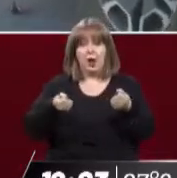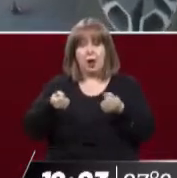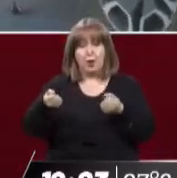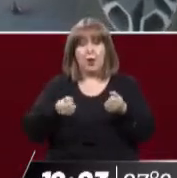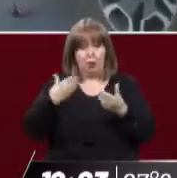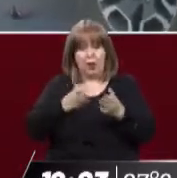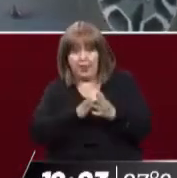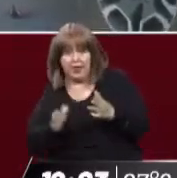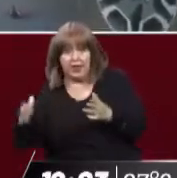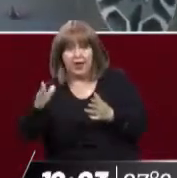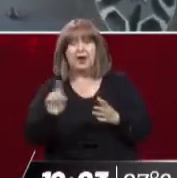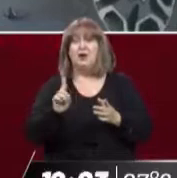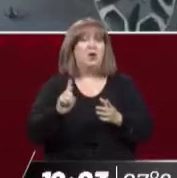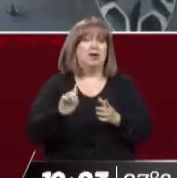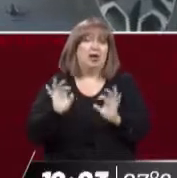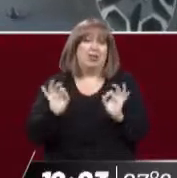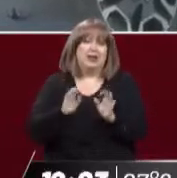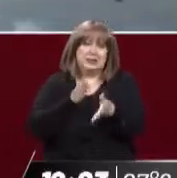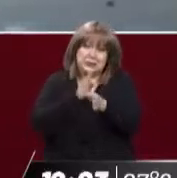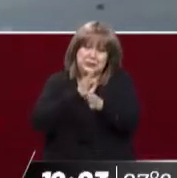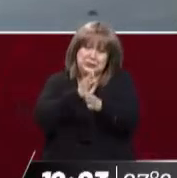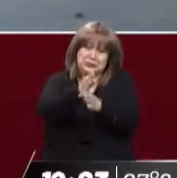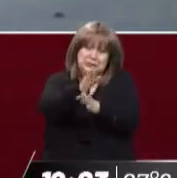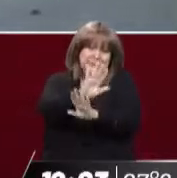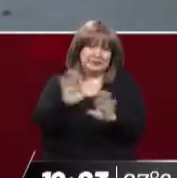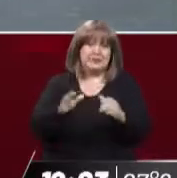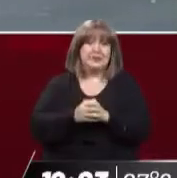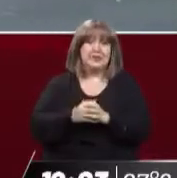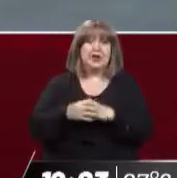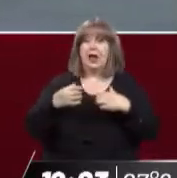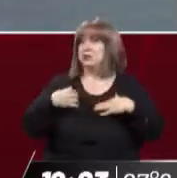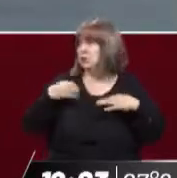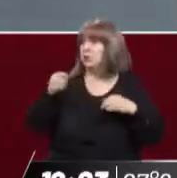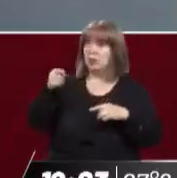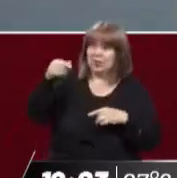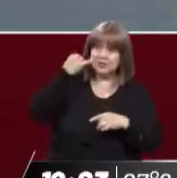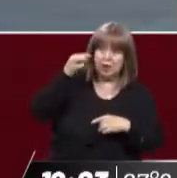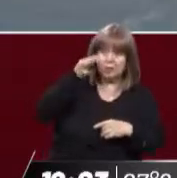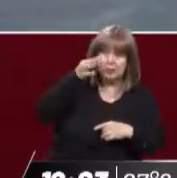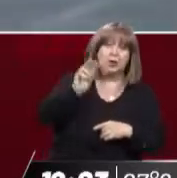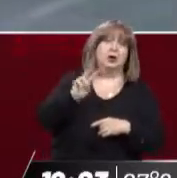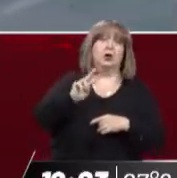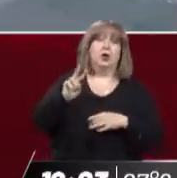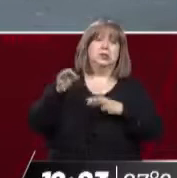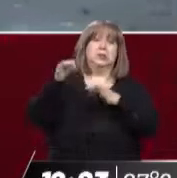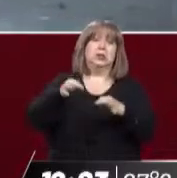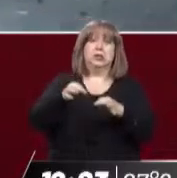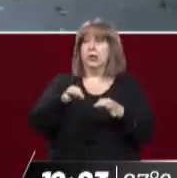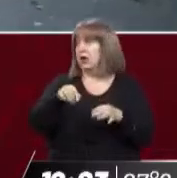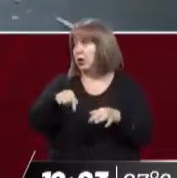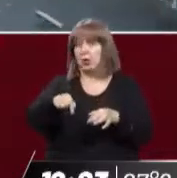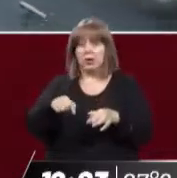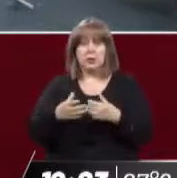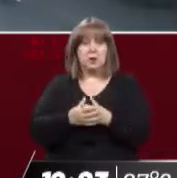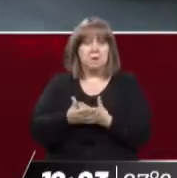cuando pasó? ¿Estabas acá cuando pasó? No. ¿Estás llegando? Estoy llegando al 300. Bueno, muchísimos autos, atropelló 8 autos en total.